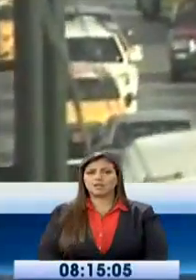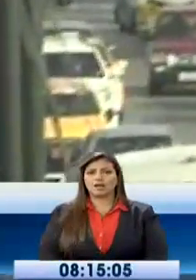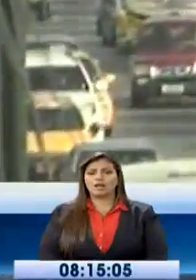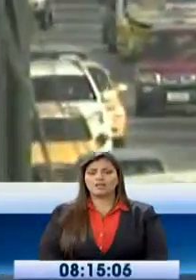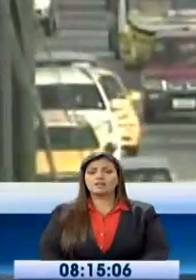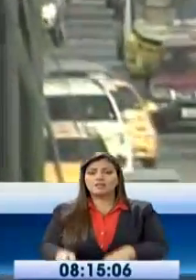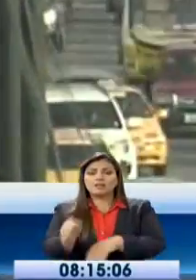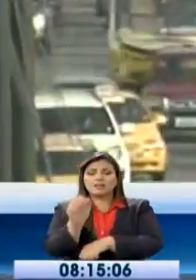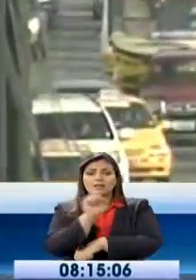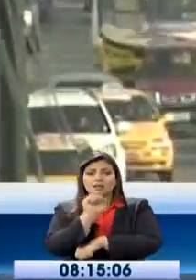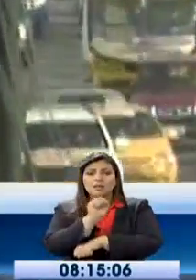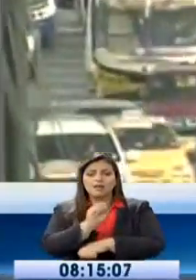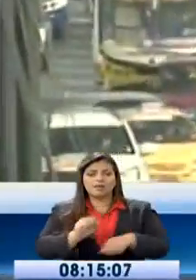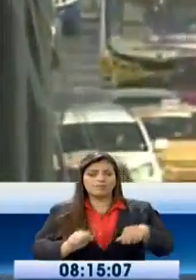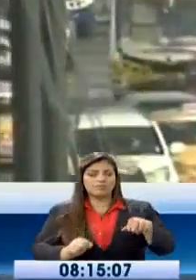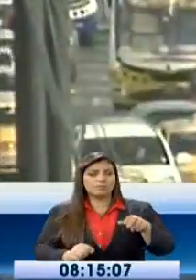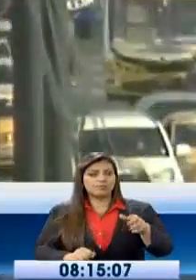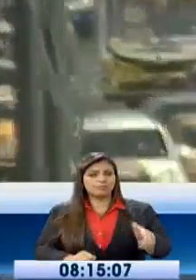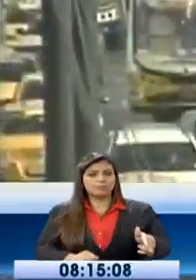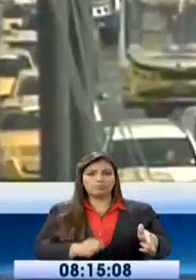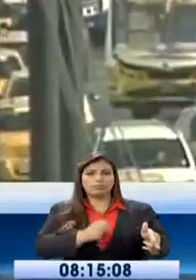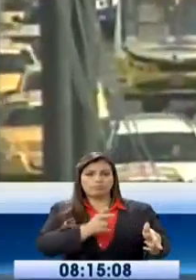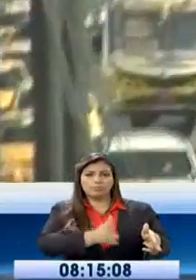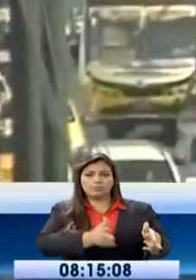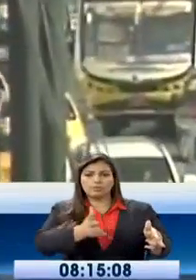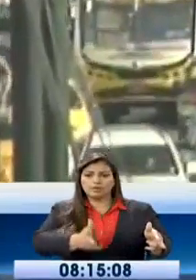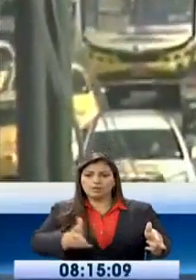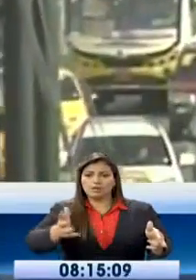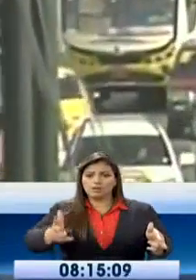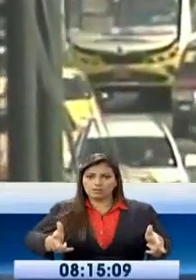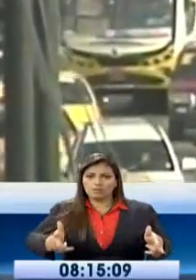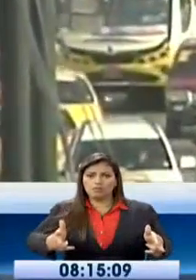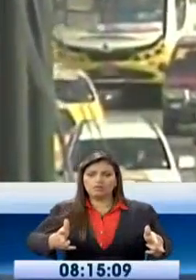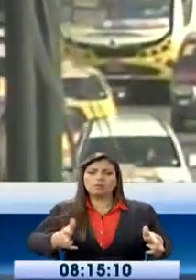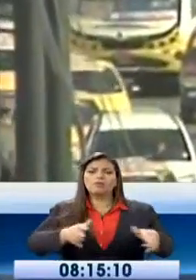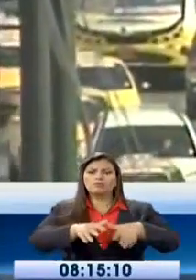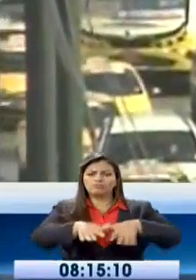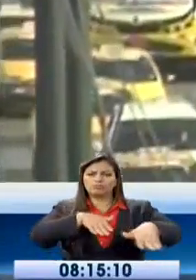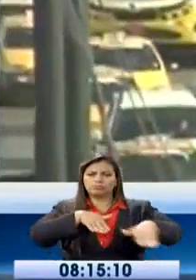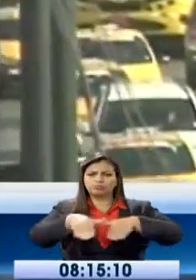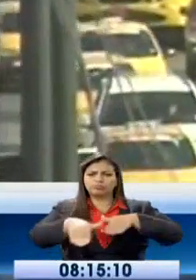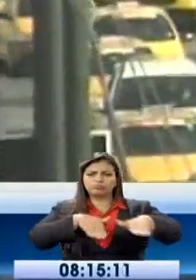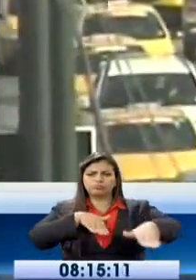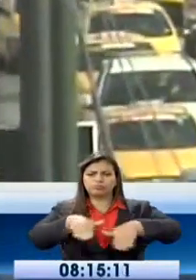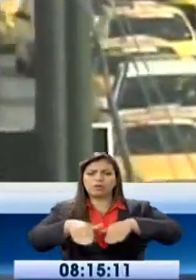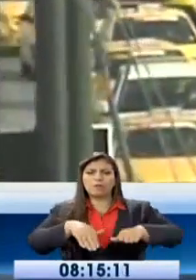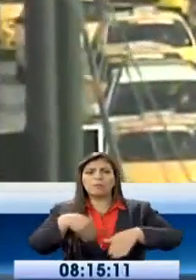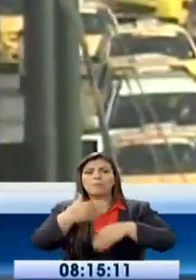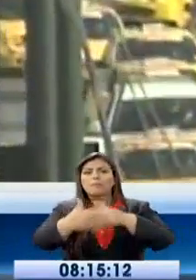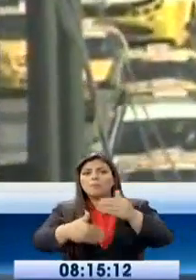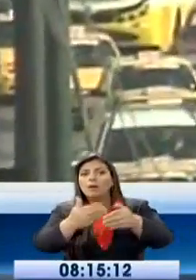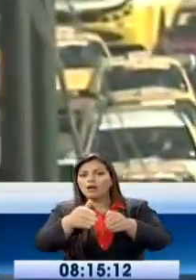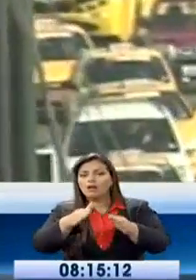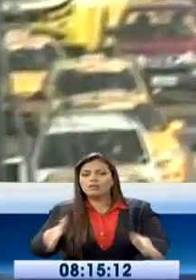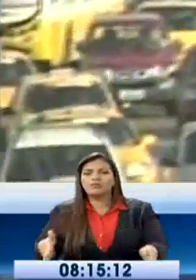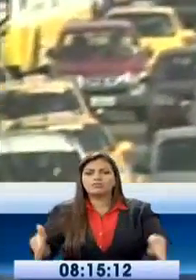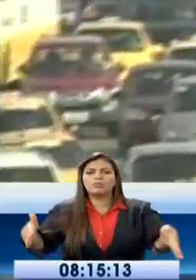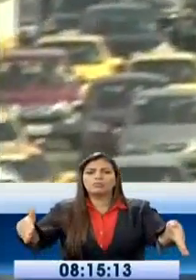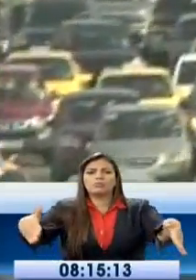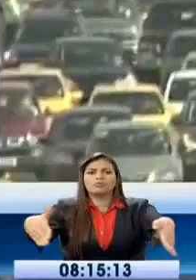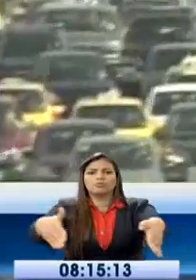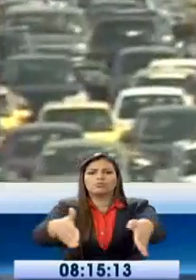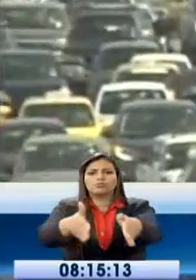de la Puntilla, que es donde se forma el tráfico. Los carros tienen que disminuir